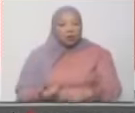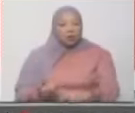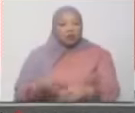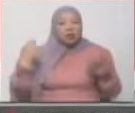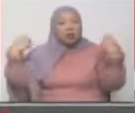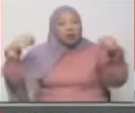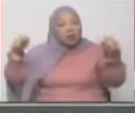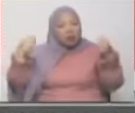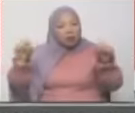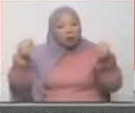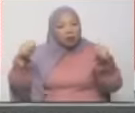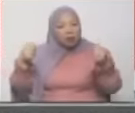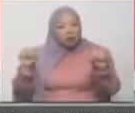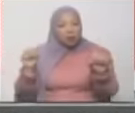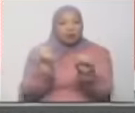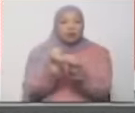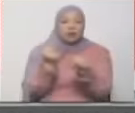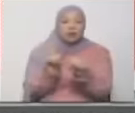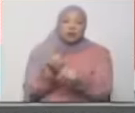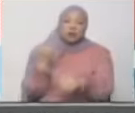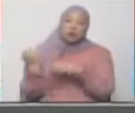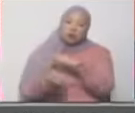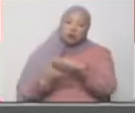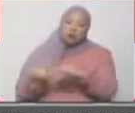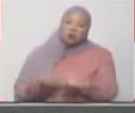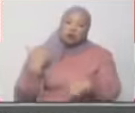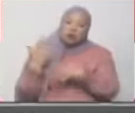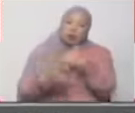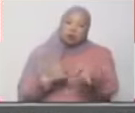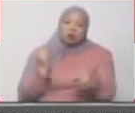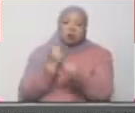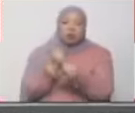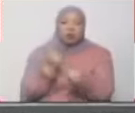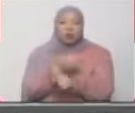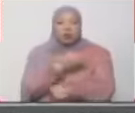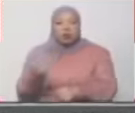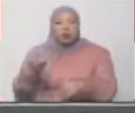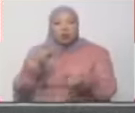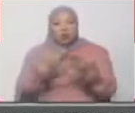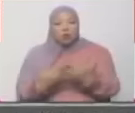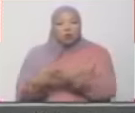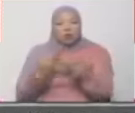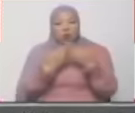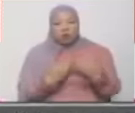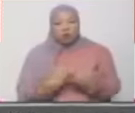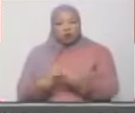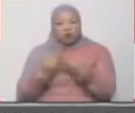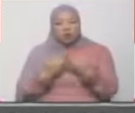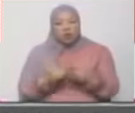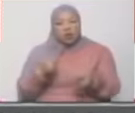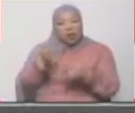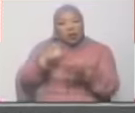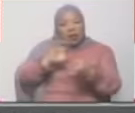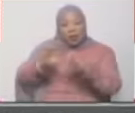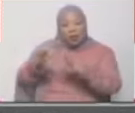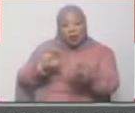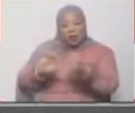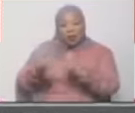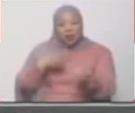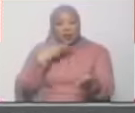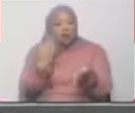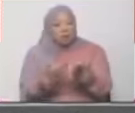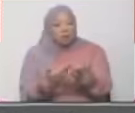práctica. Siempre nos insistía en el equilibrio perfecto entre la teoría, el estudio, las estrategias, los planes